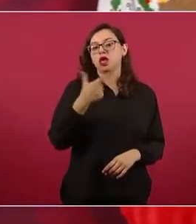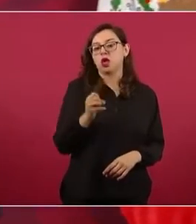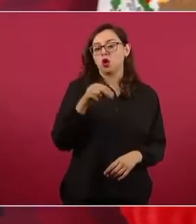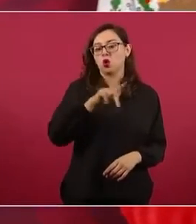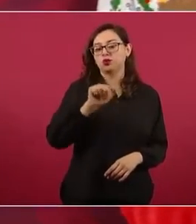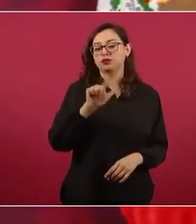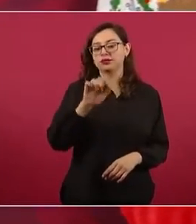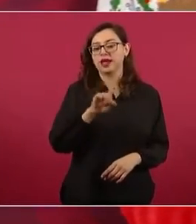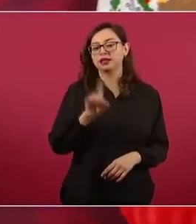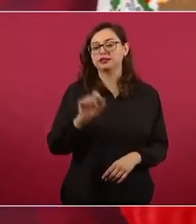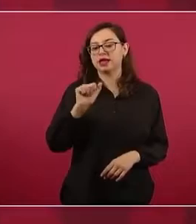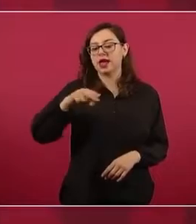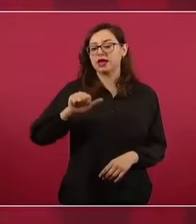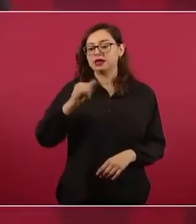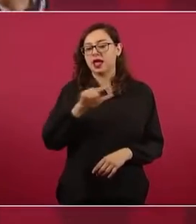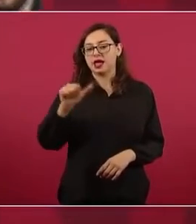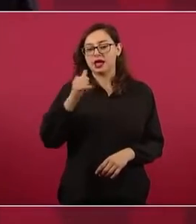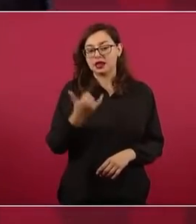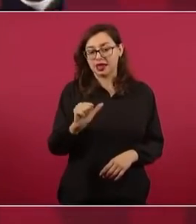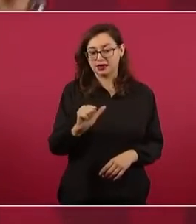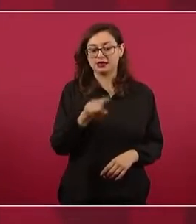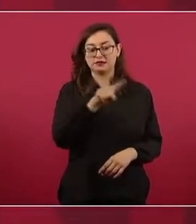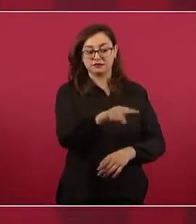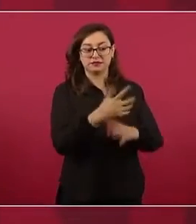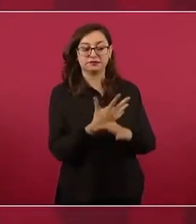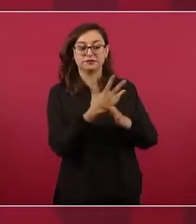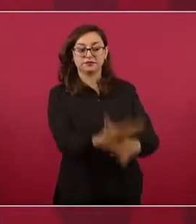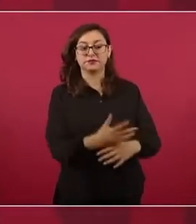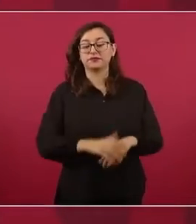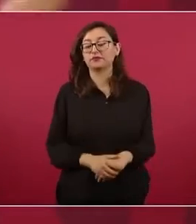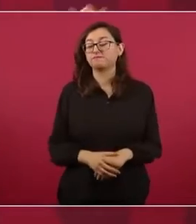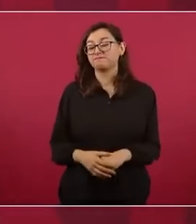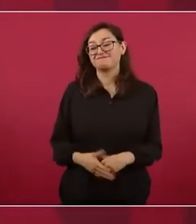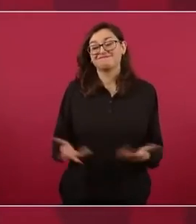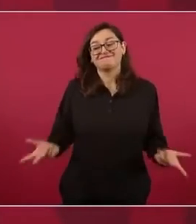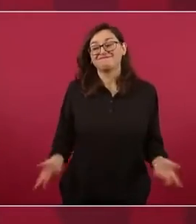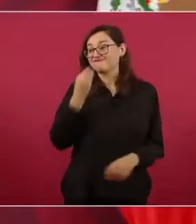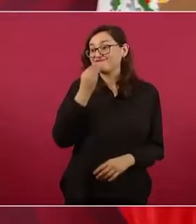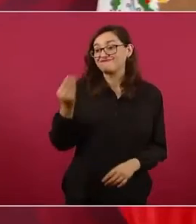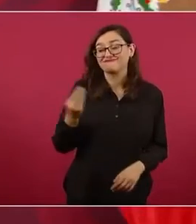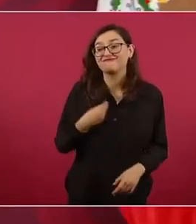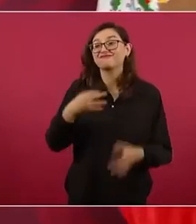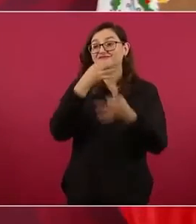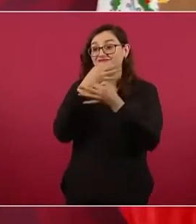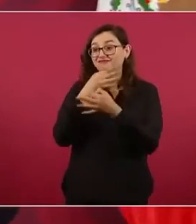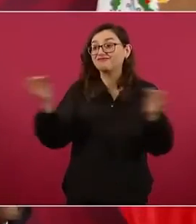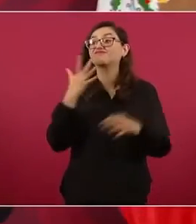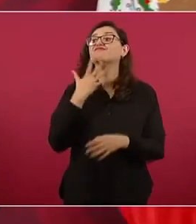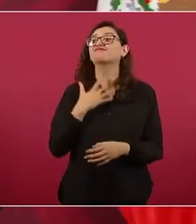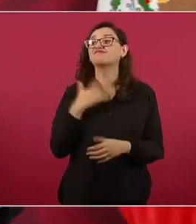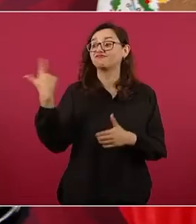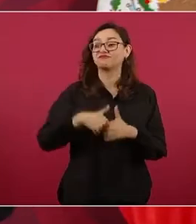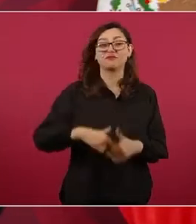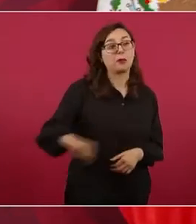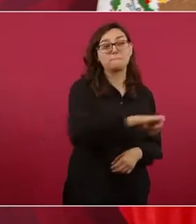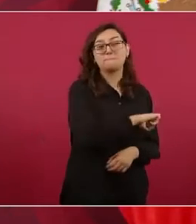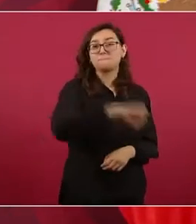declaró en un aumento a las gasolinas, en un gasolinazo, que eso no afectaba a la